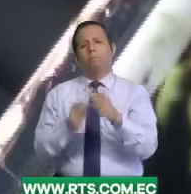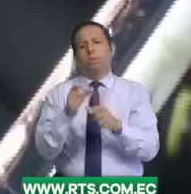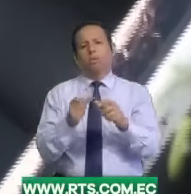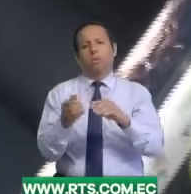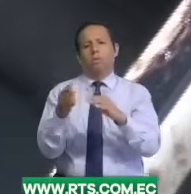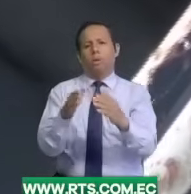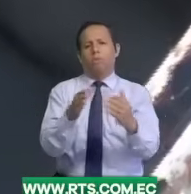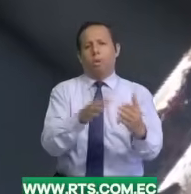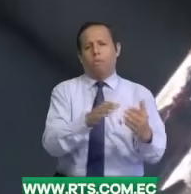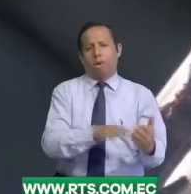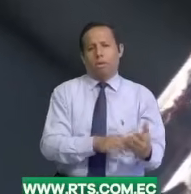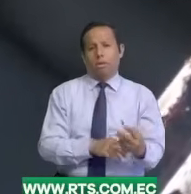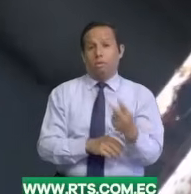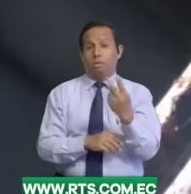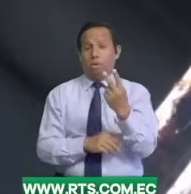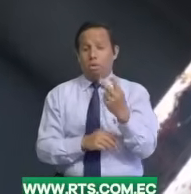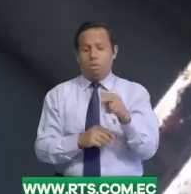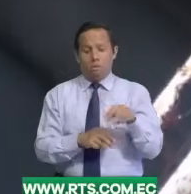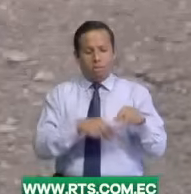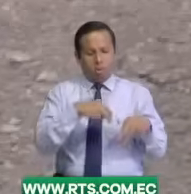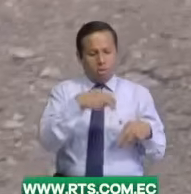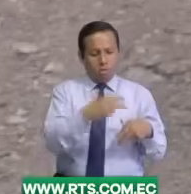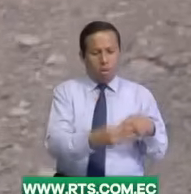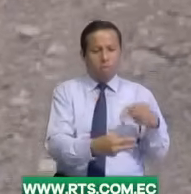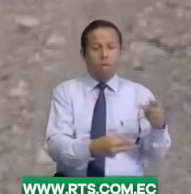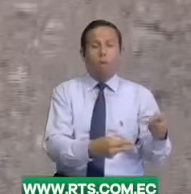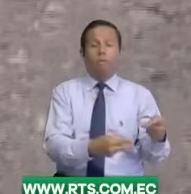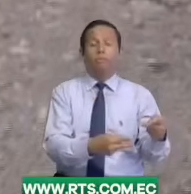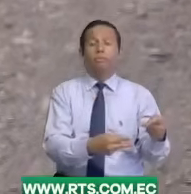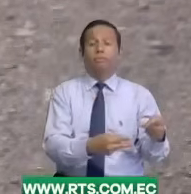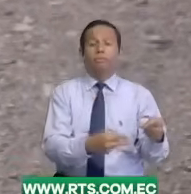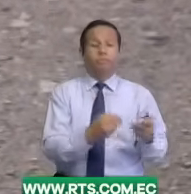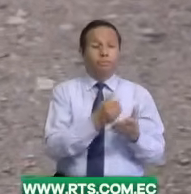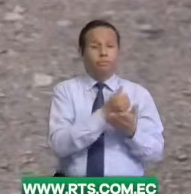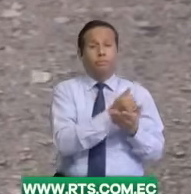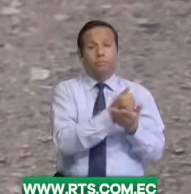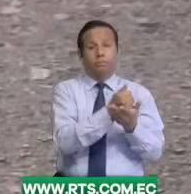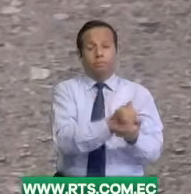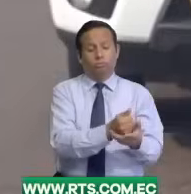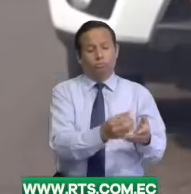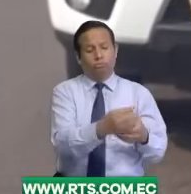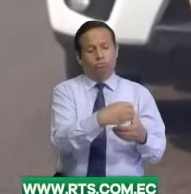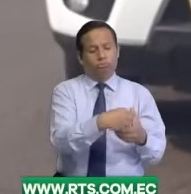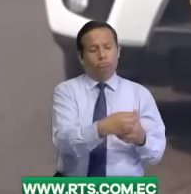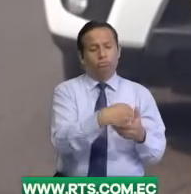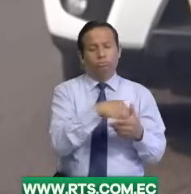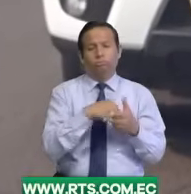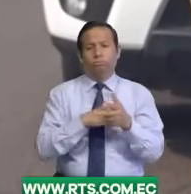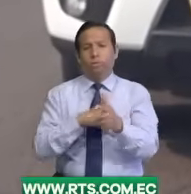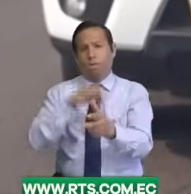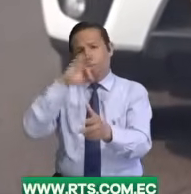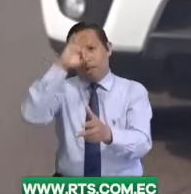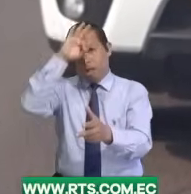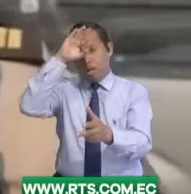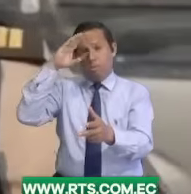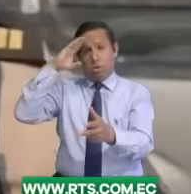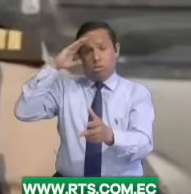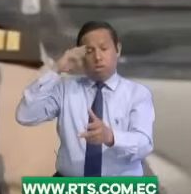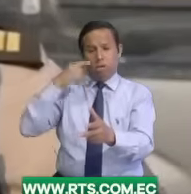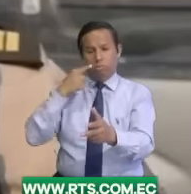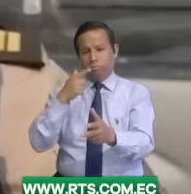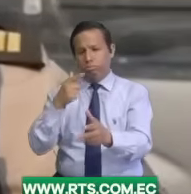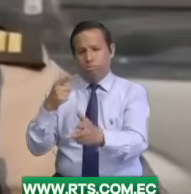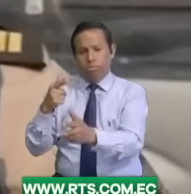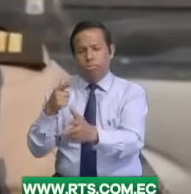el punto, mientras que otras 2 quedaron heridas y fueron trasladadas hasta un hospital con resguardo policial. En total